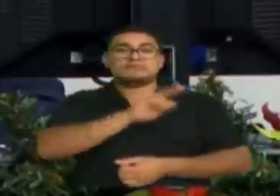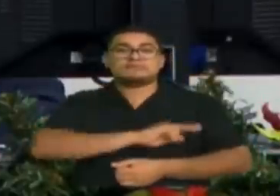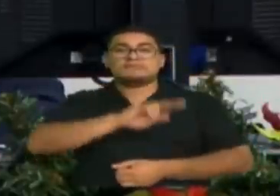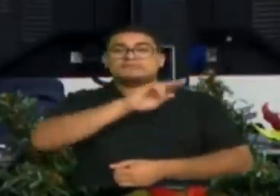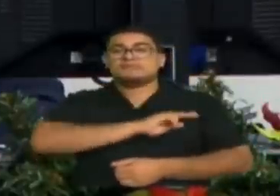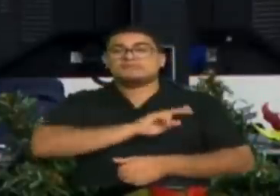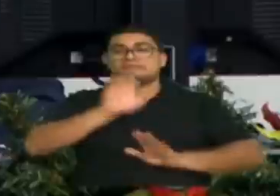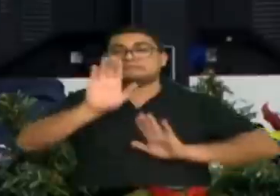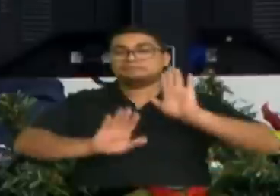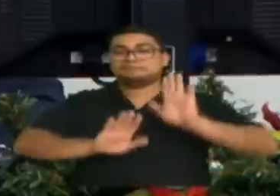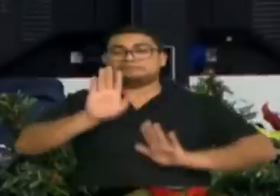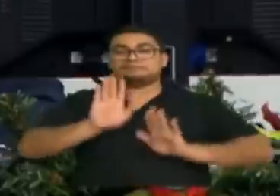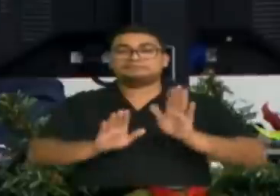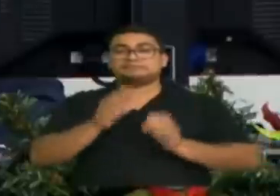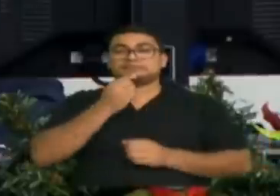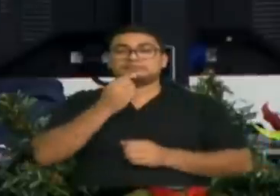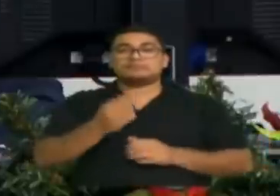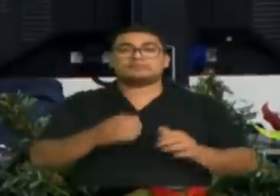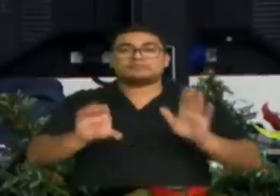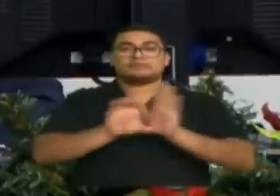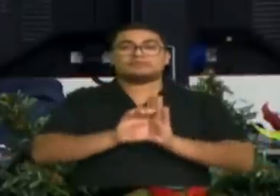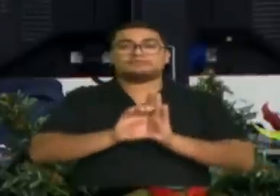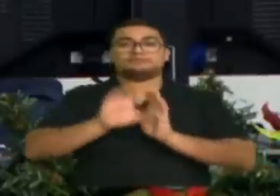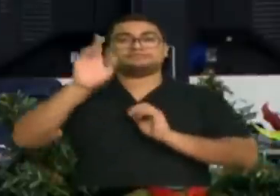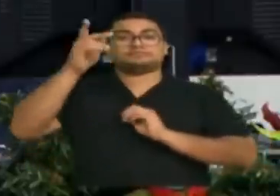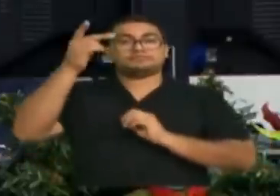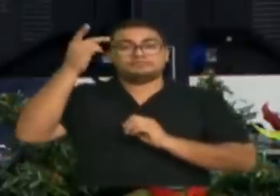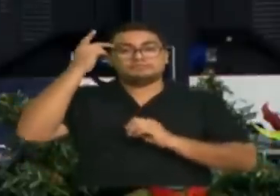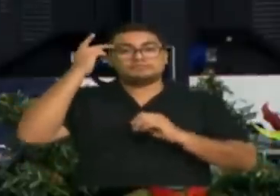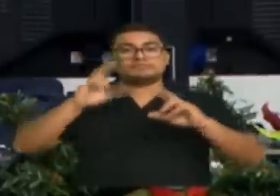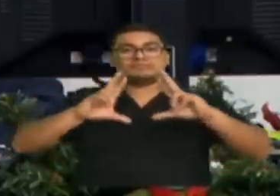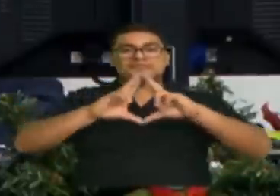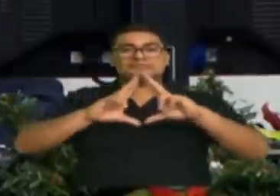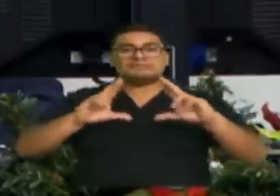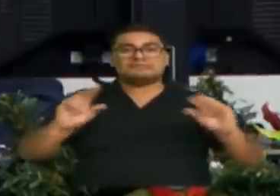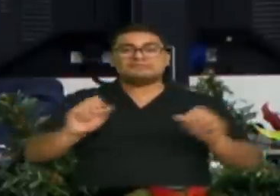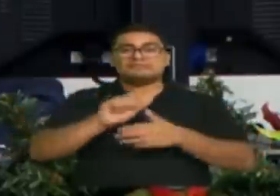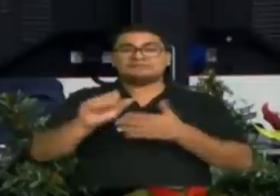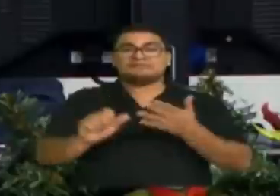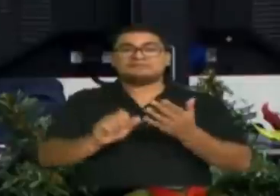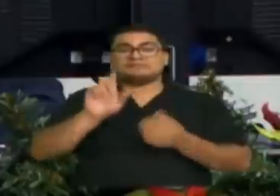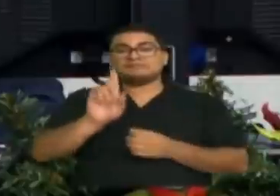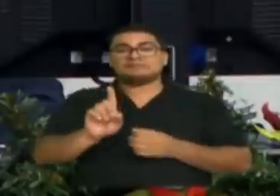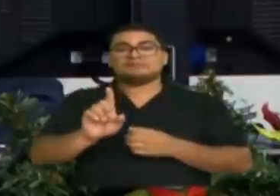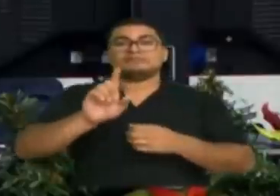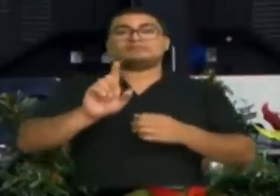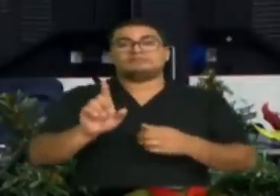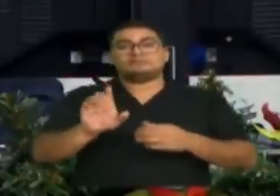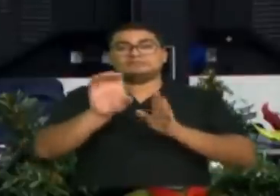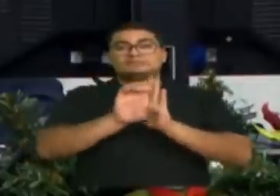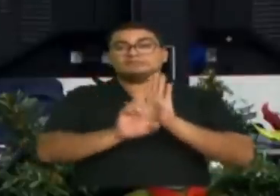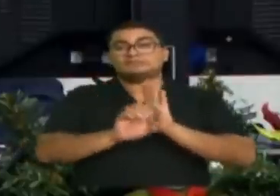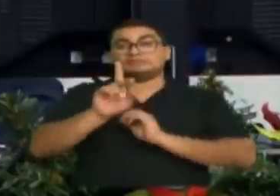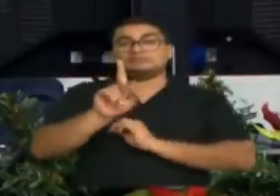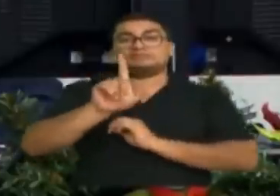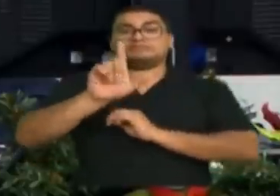principios democráticos establecidos en la Constitución de la República y en el artículo primero del Estatuto del PLC,